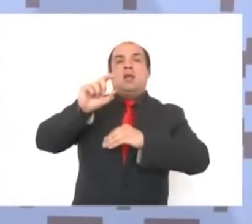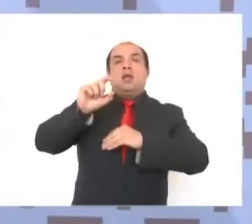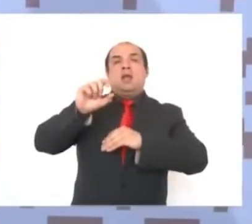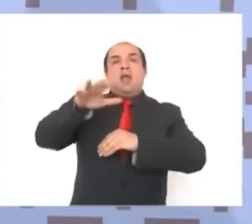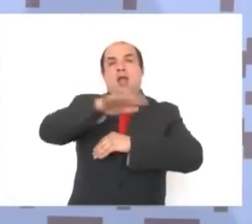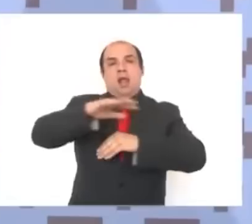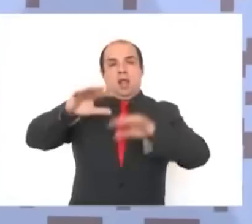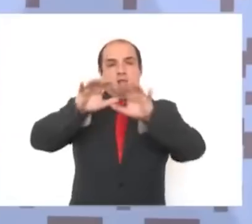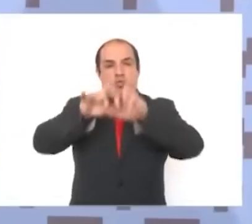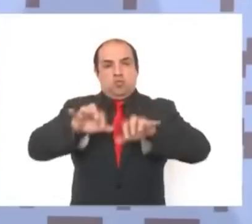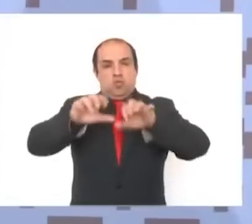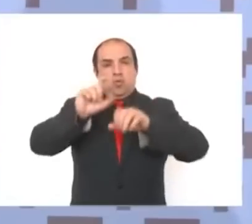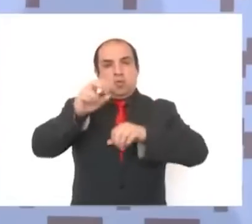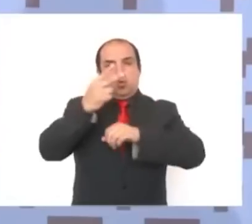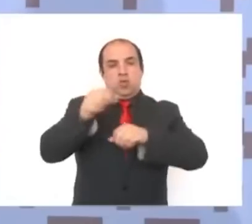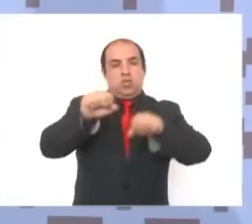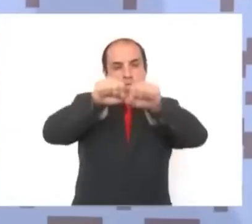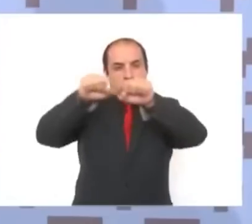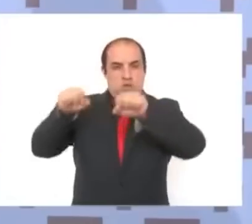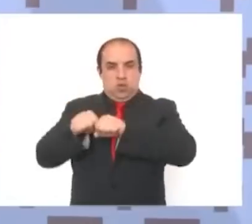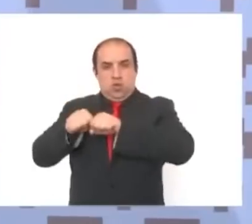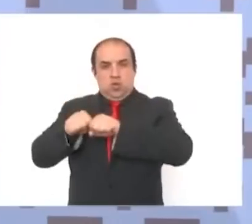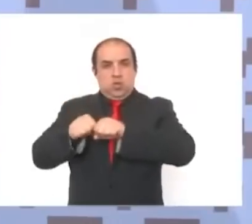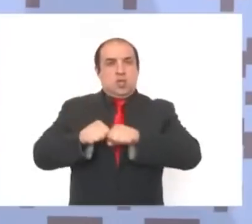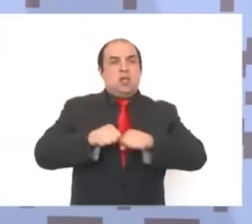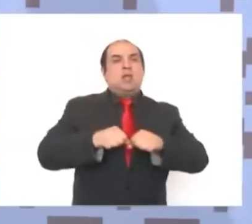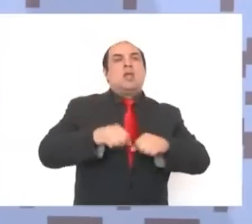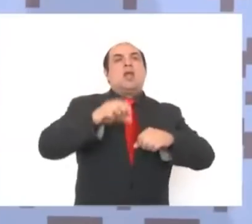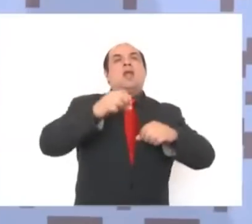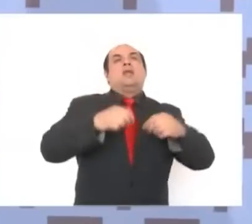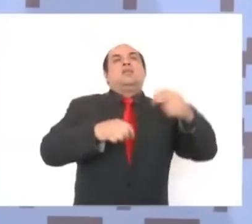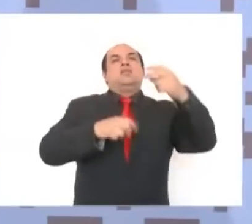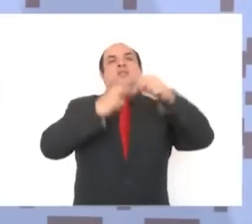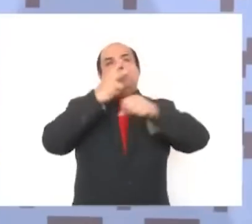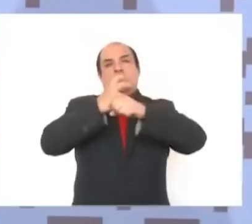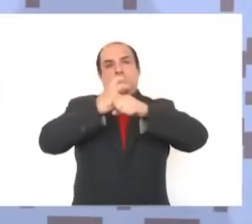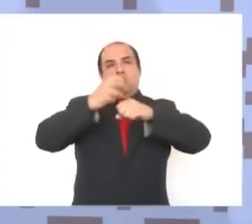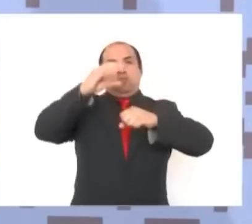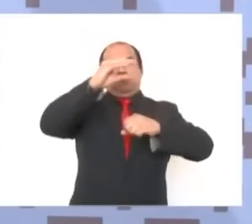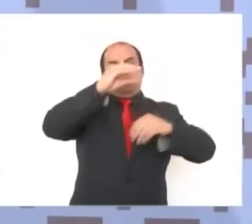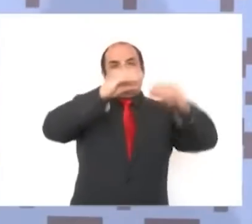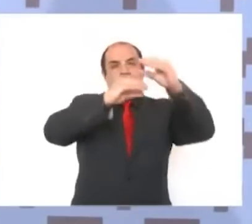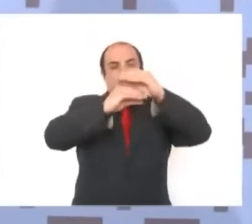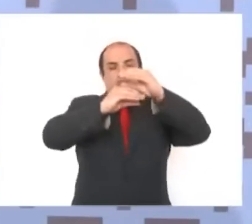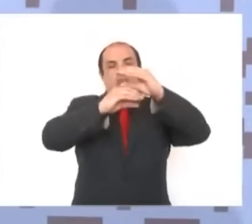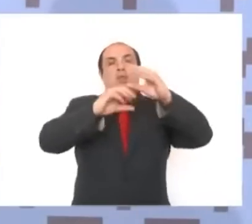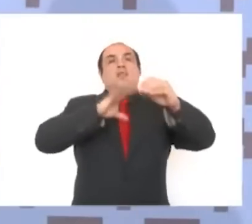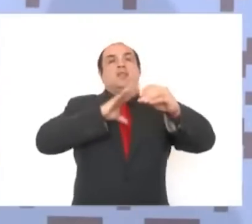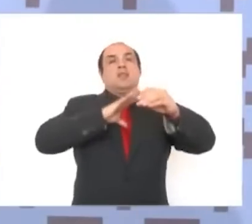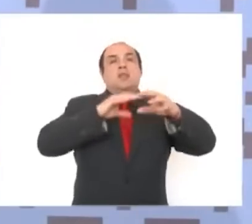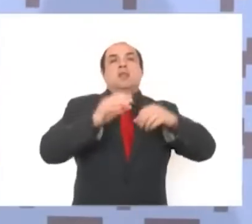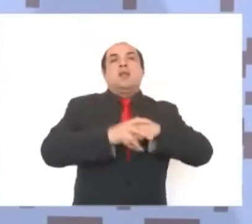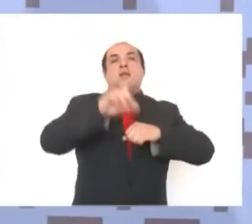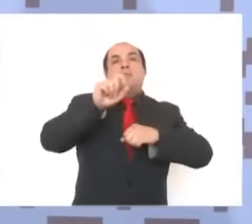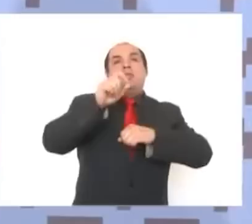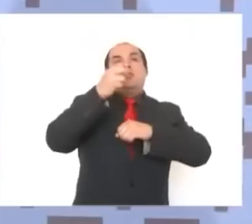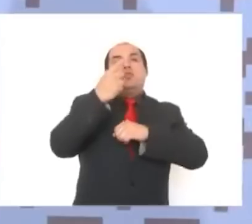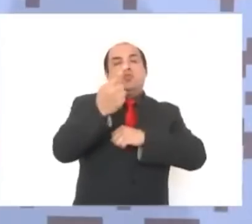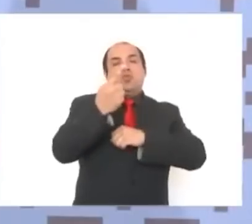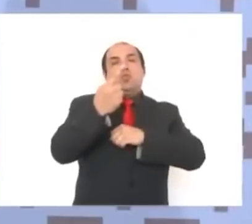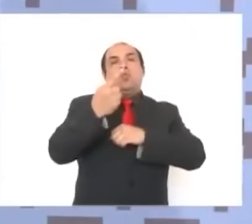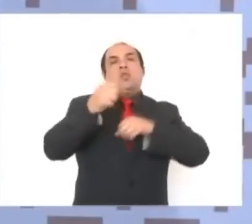la cámara de GESEL, la cabina de radio y 21 aulas más en total, sumando 56.